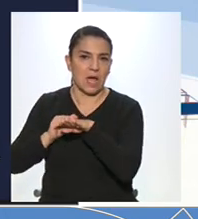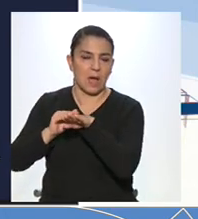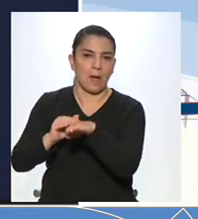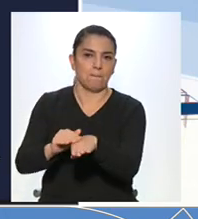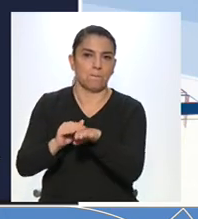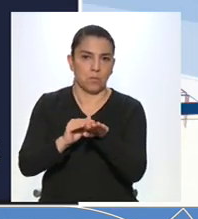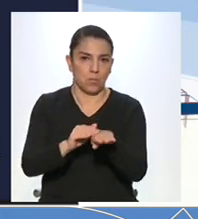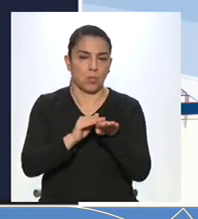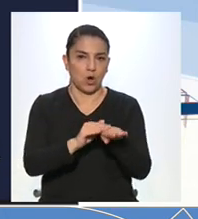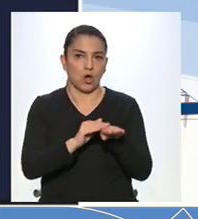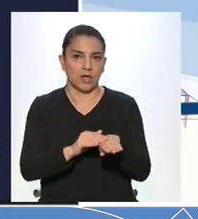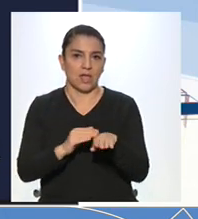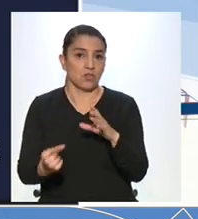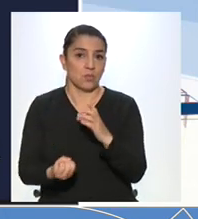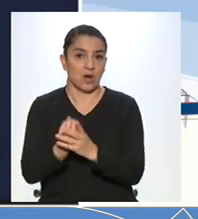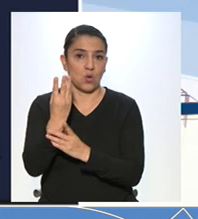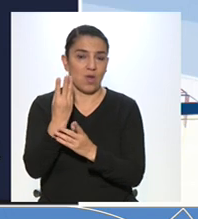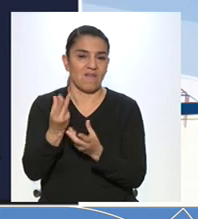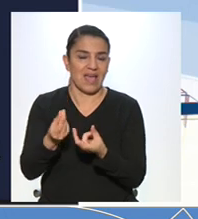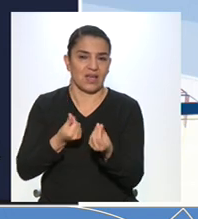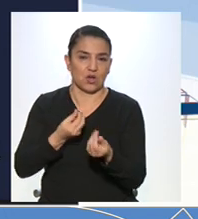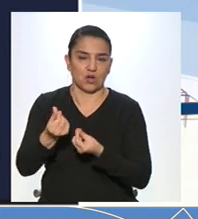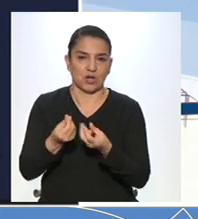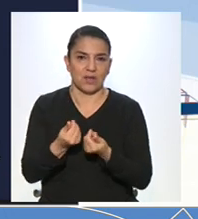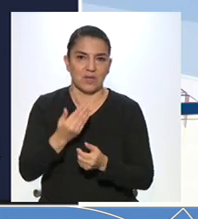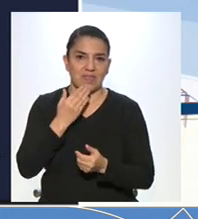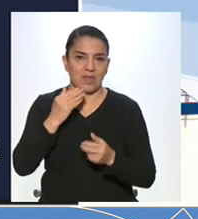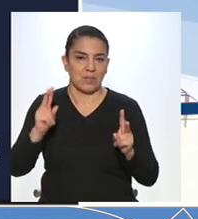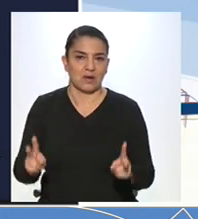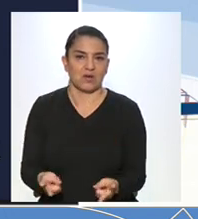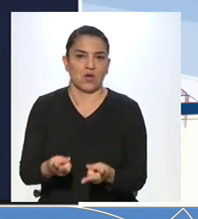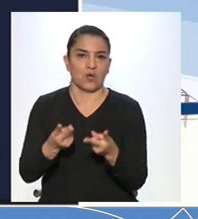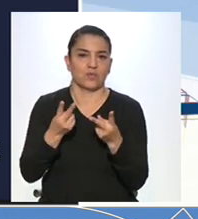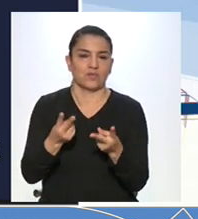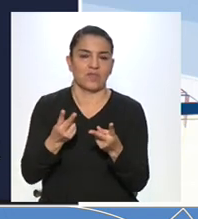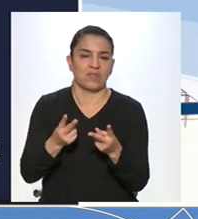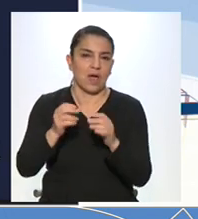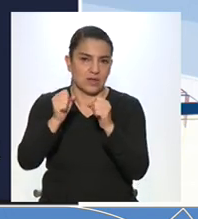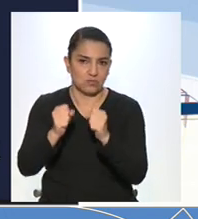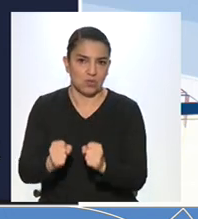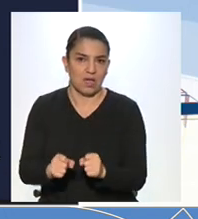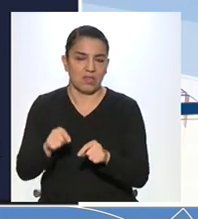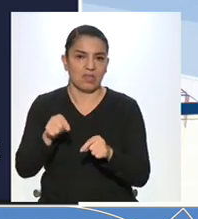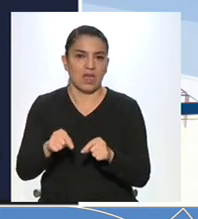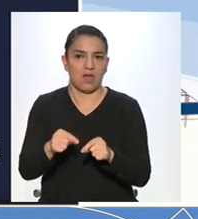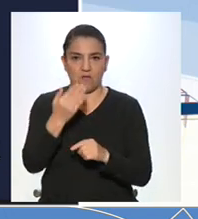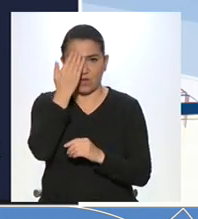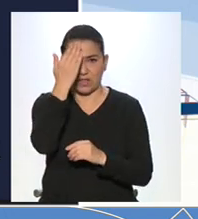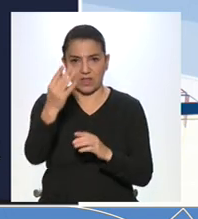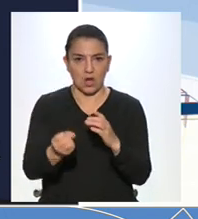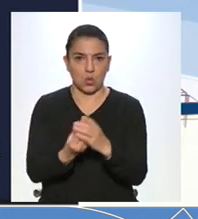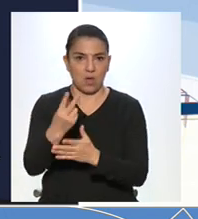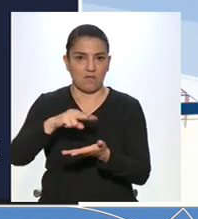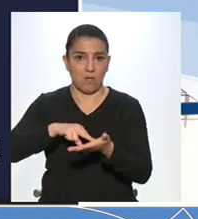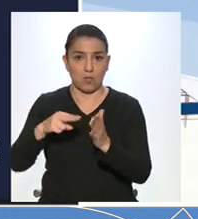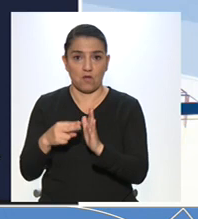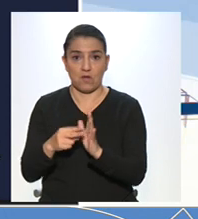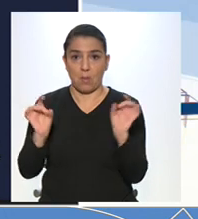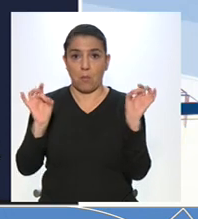se van abriendo para la nueva economía, así como recuperar holguras que aseguren la capacidad para enfrentar nuevas contingencias que sin duda